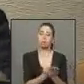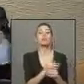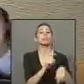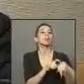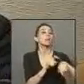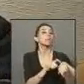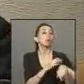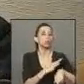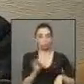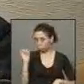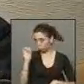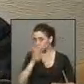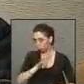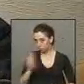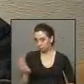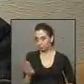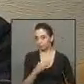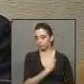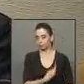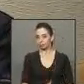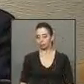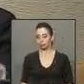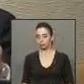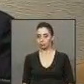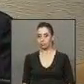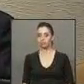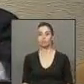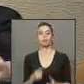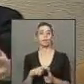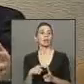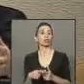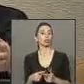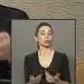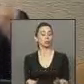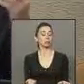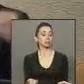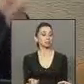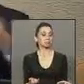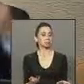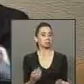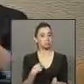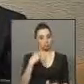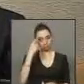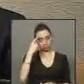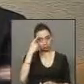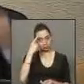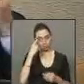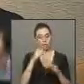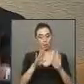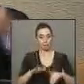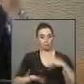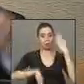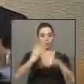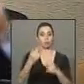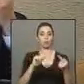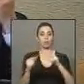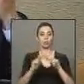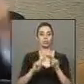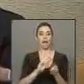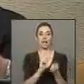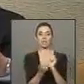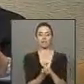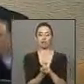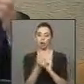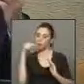diputado. Concluyo de inmediato, Presidente. Entonces, por lo tanto, creo que habrá el mismo ambiente cuando discutamos una reforma